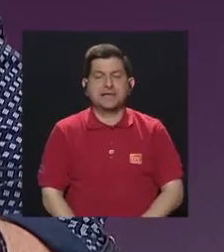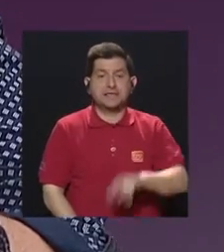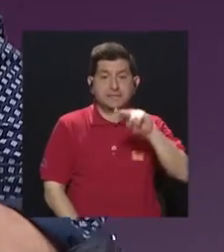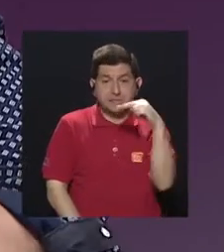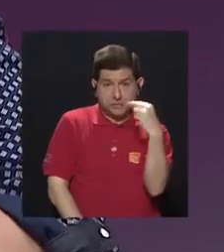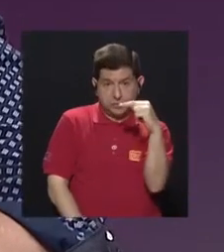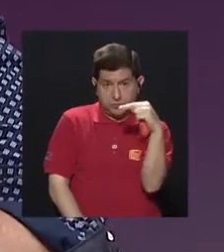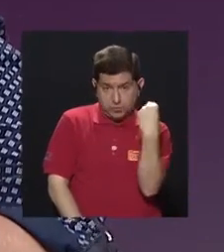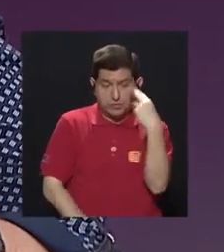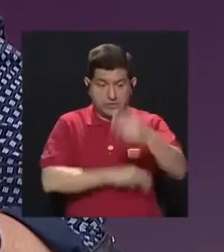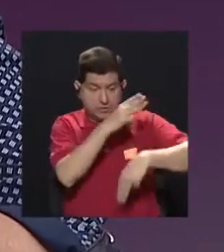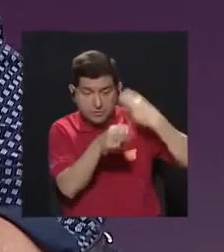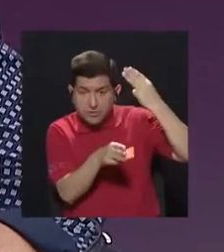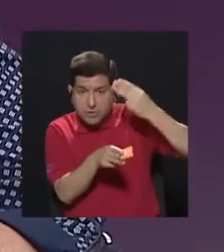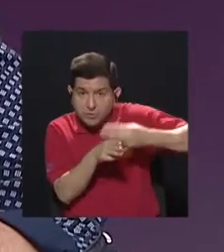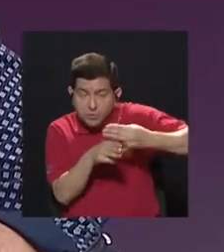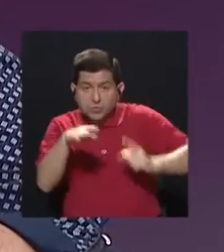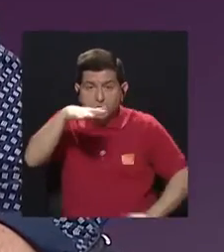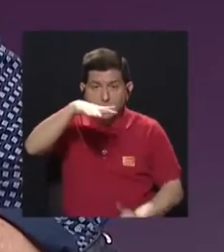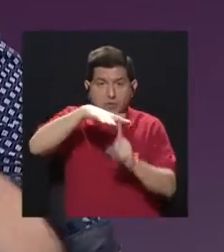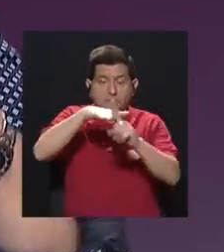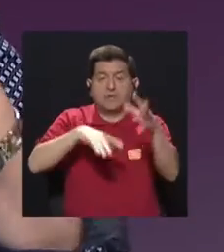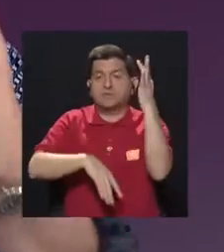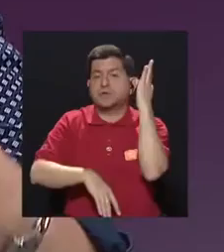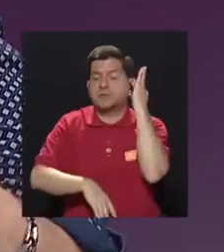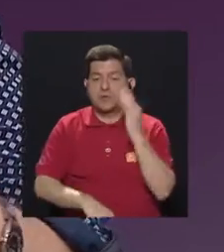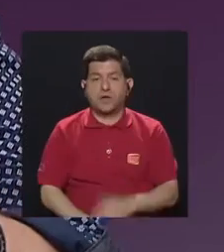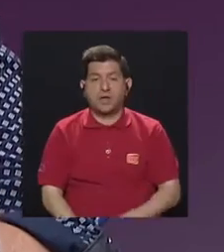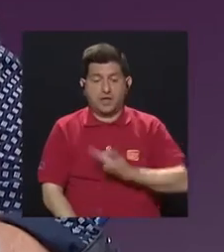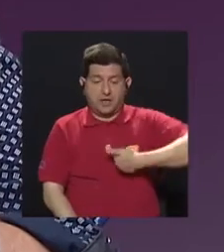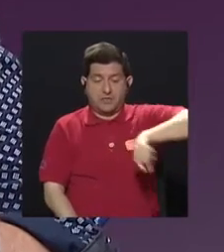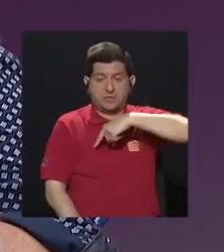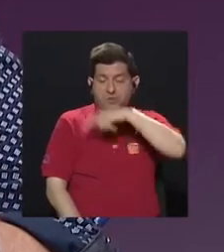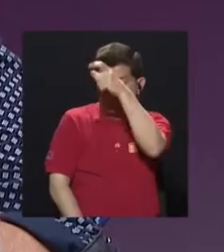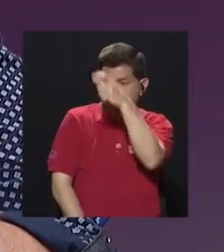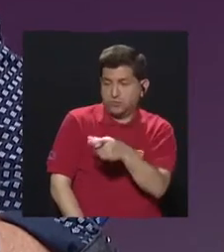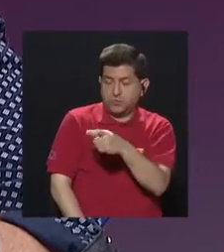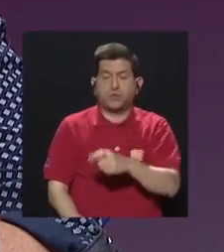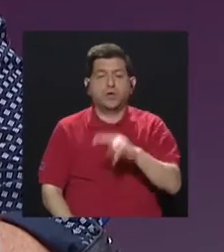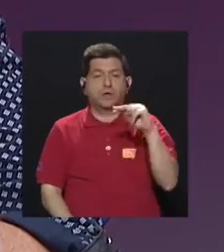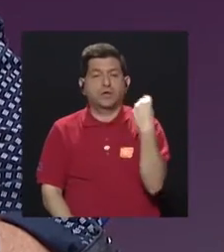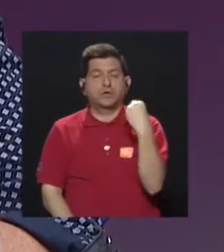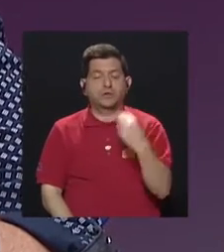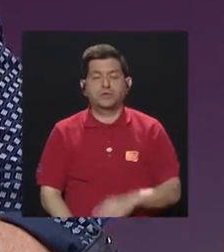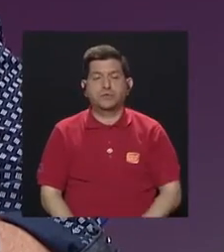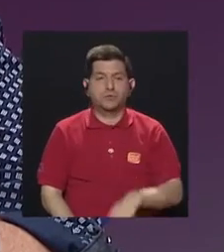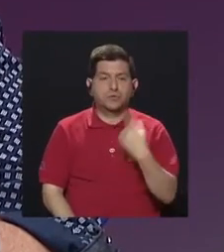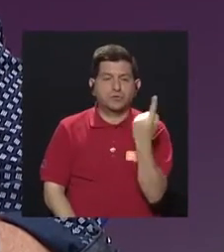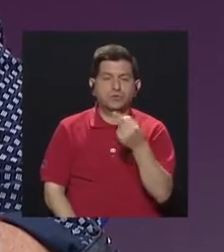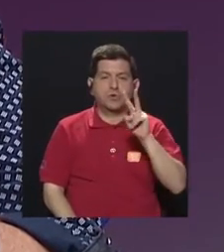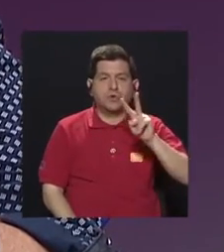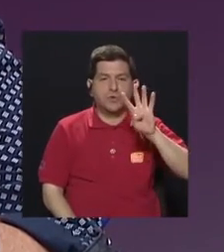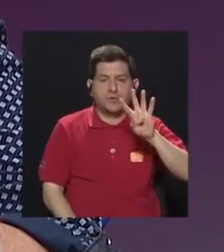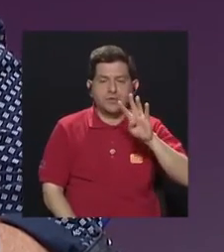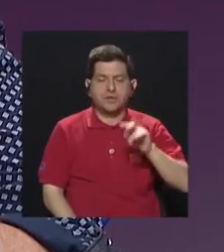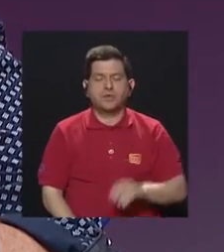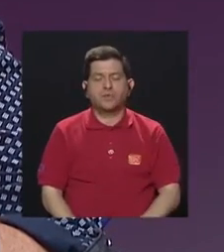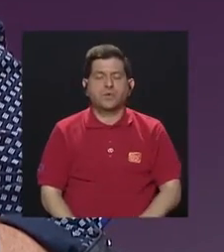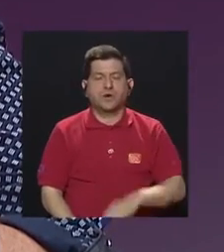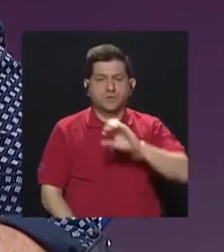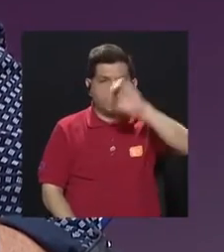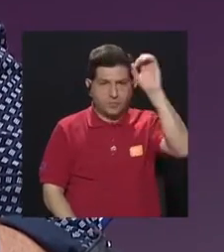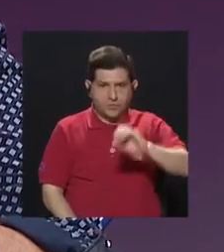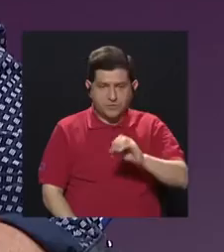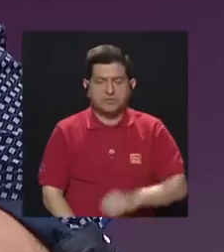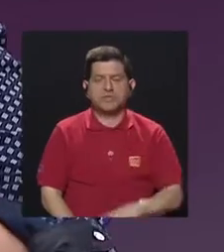noticias del mundo aparecen mujeres y somos sujetas de las noticias solamente un 24 por ciento de las voces expertas